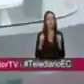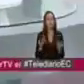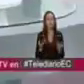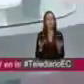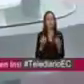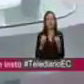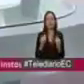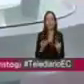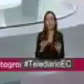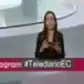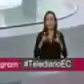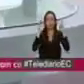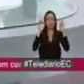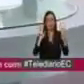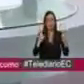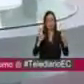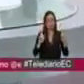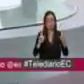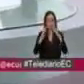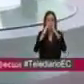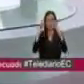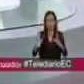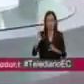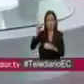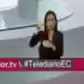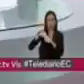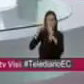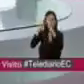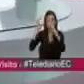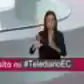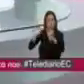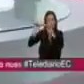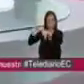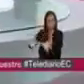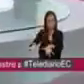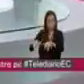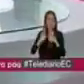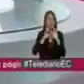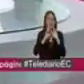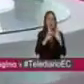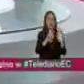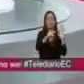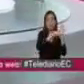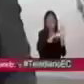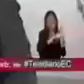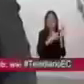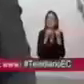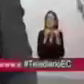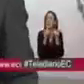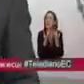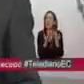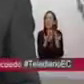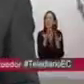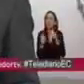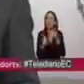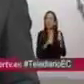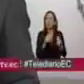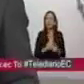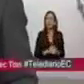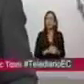tema este confinamiento que hemos tenido que cumplir los ecuatorianos frente a la emergencia sanitaria para el caso de la provincia de pichincha